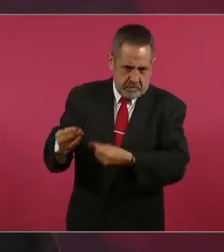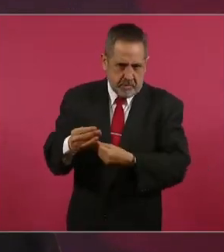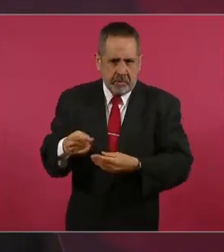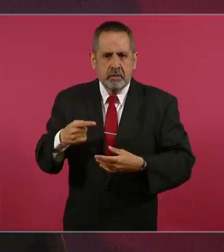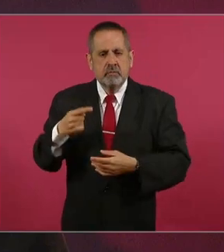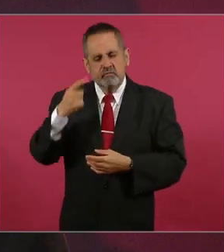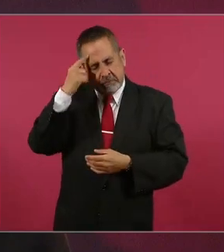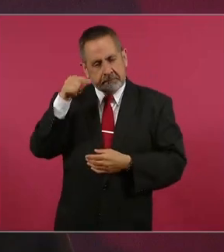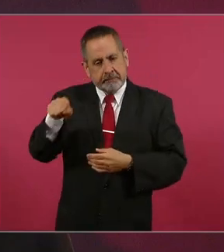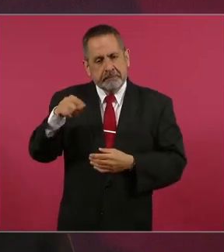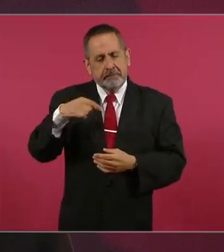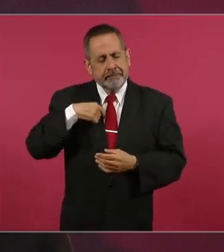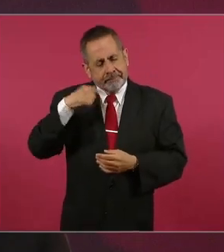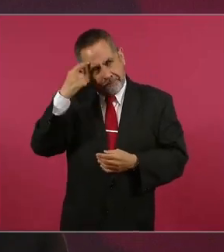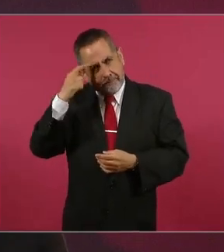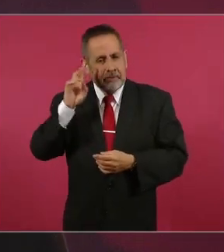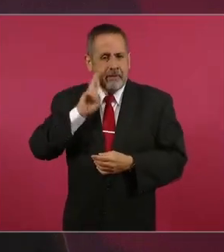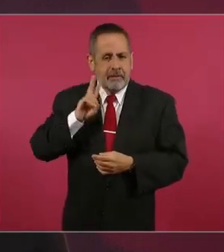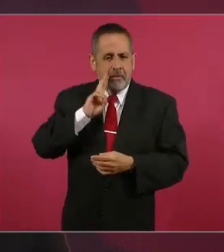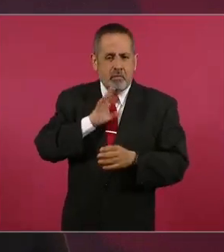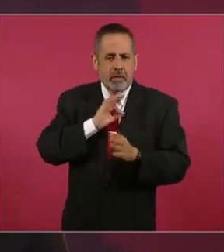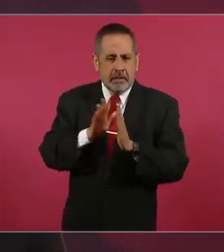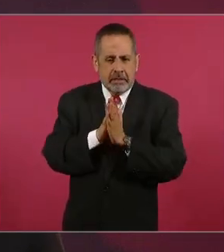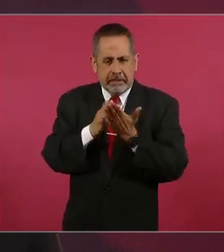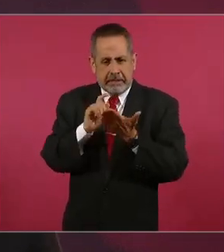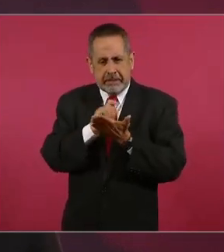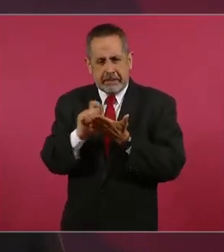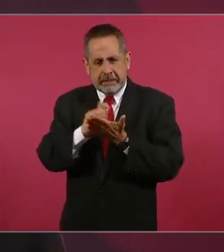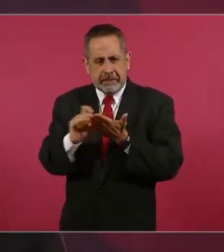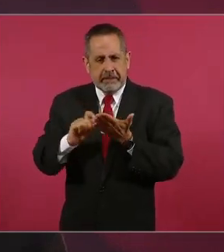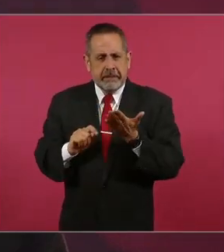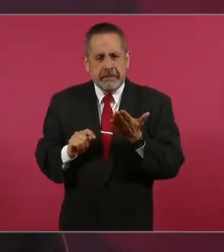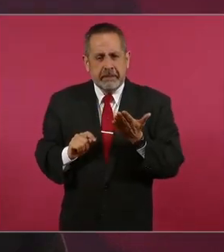Tenía yo la posibilidad de escribir nada más